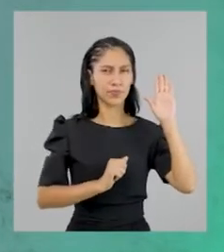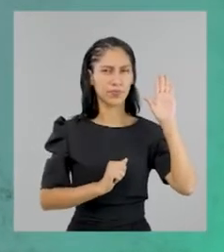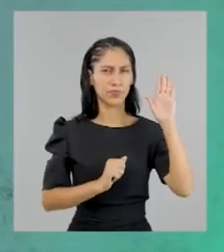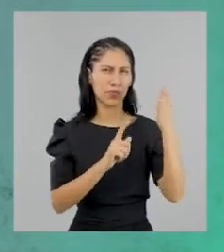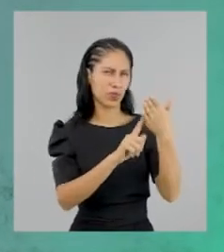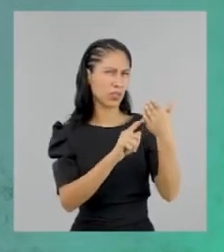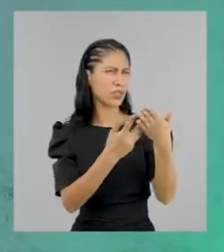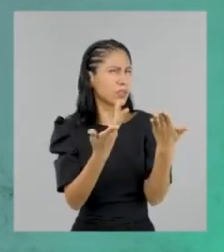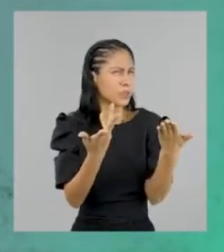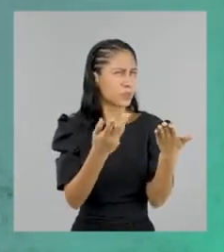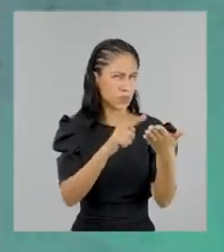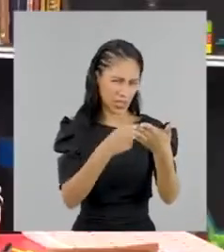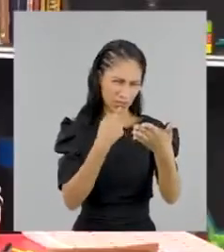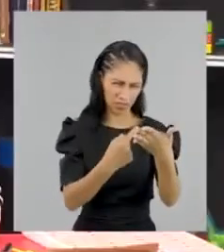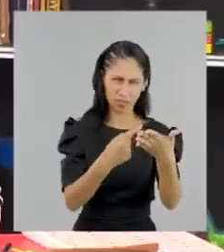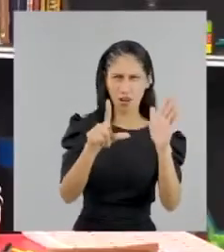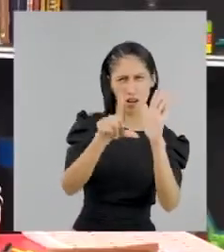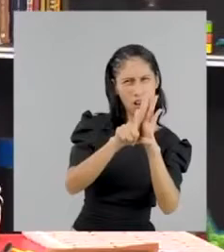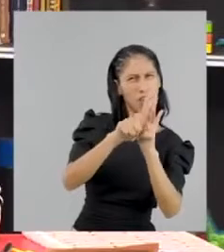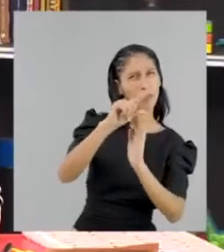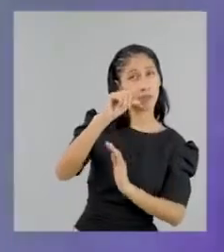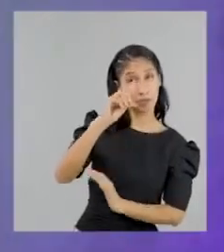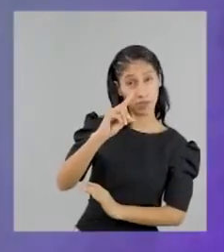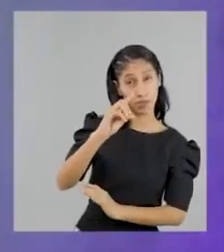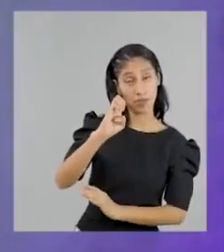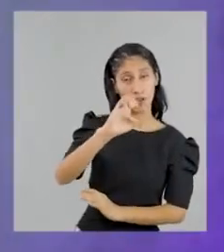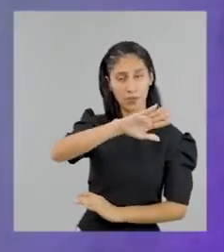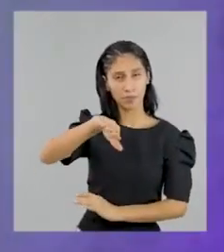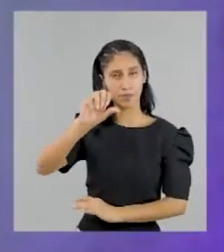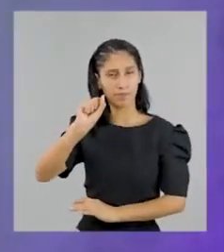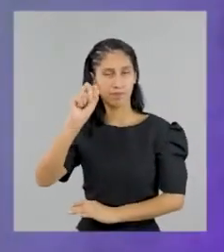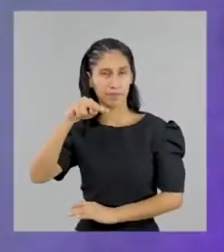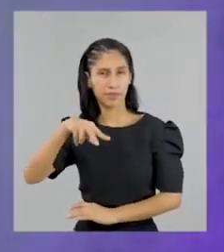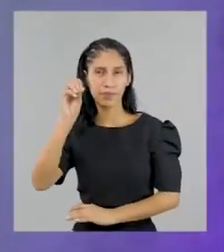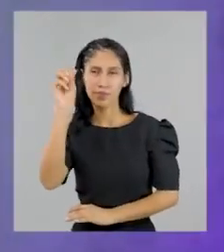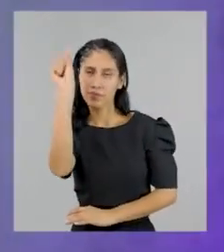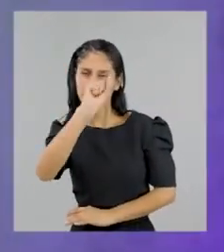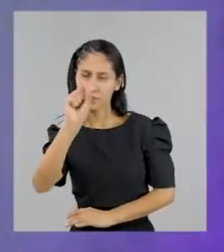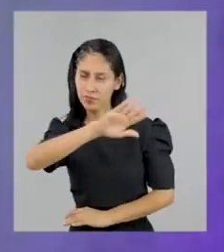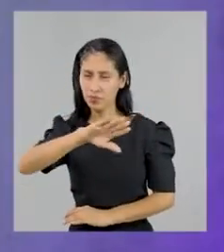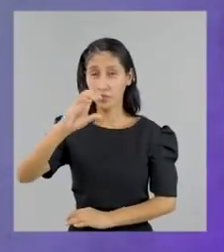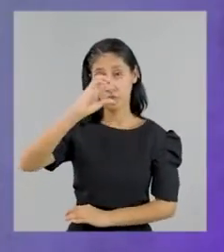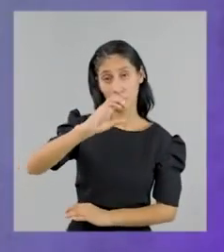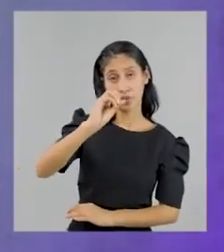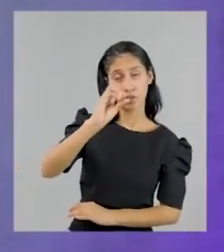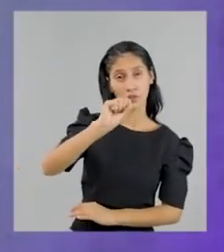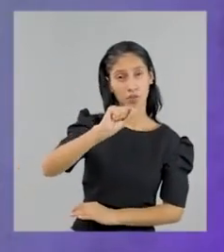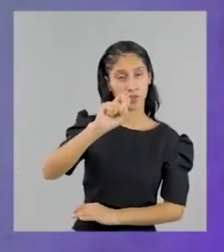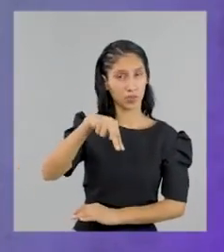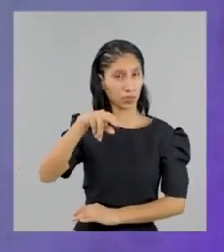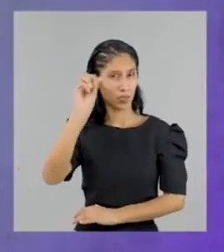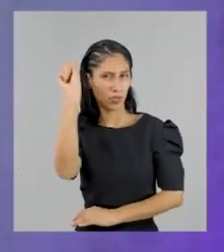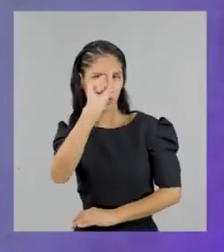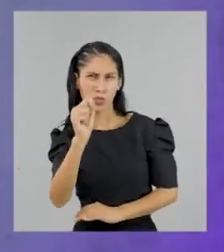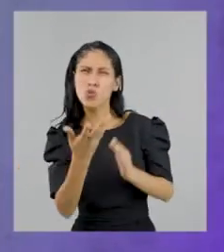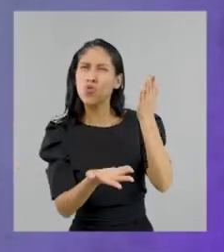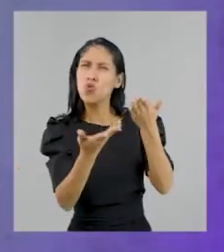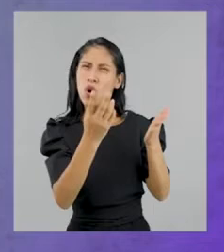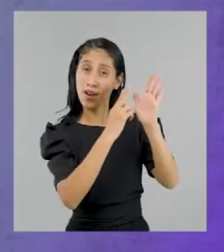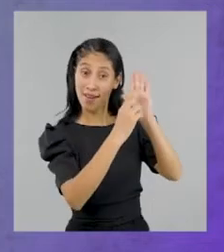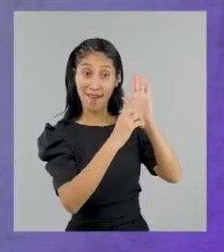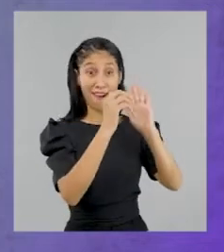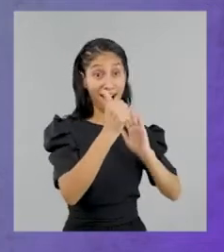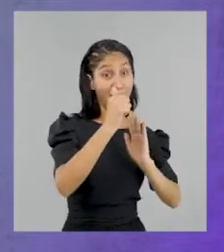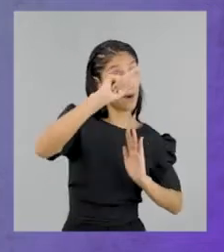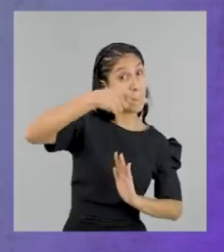fenómenos reales. Ley de senos y cosenos. Ley de senos. Sea el triángulo ABC y